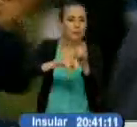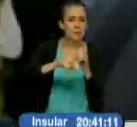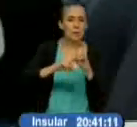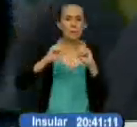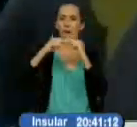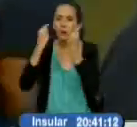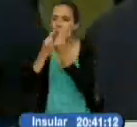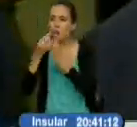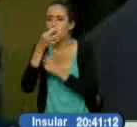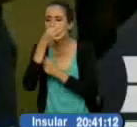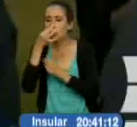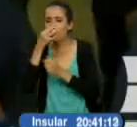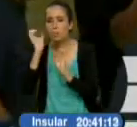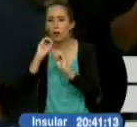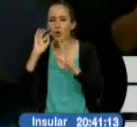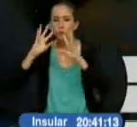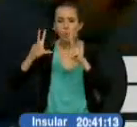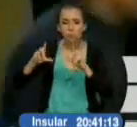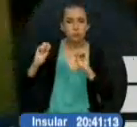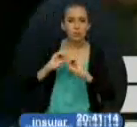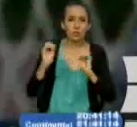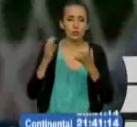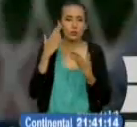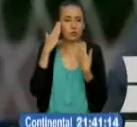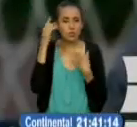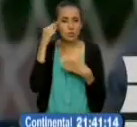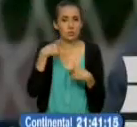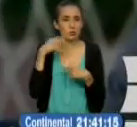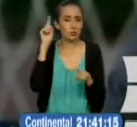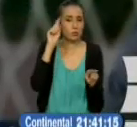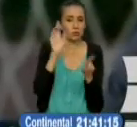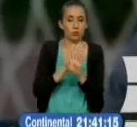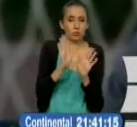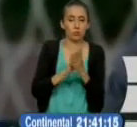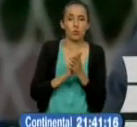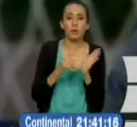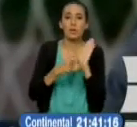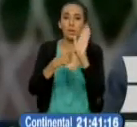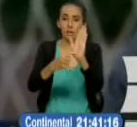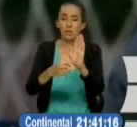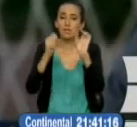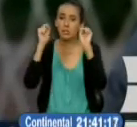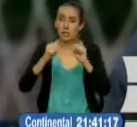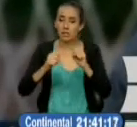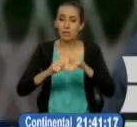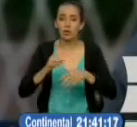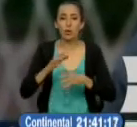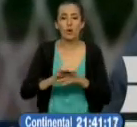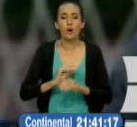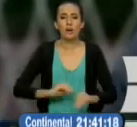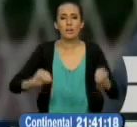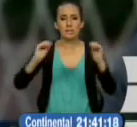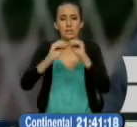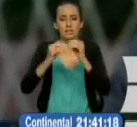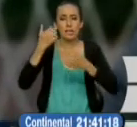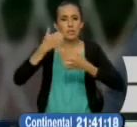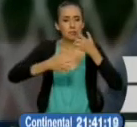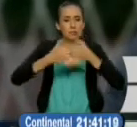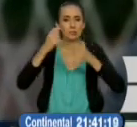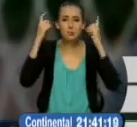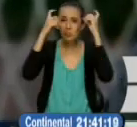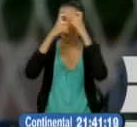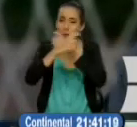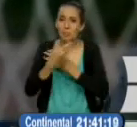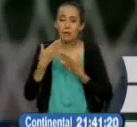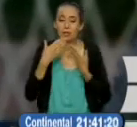organización criminal ni tener nexos con el narcotráfico. El deportista indicó que hoy enfrenta el partido más difícil de su vida y